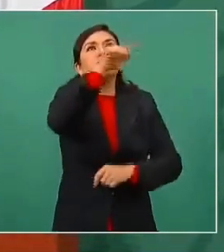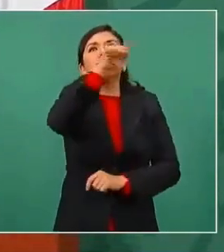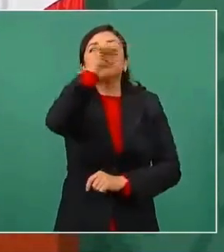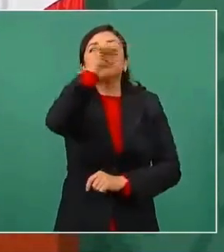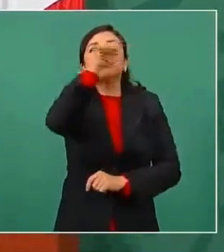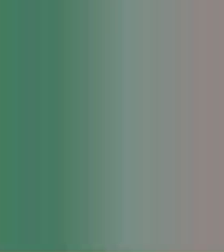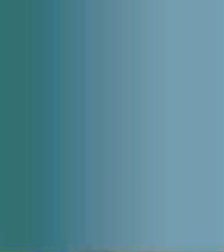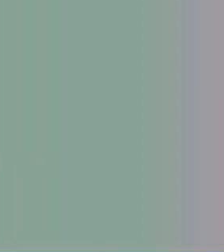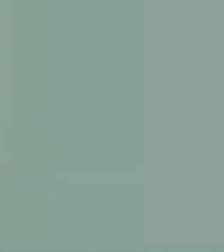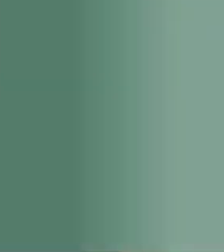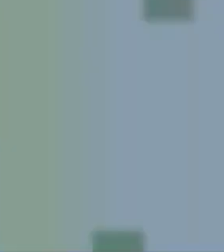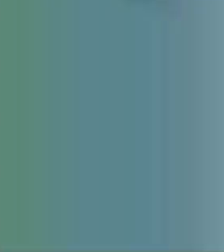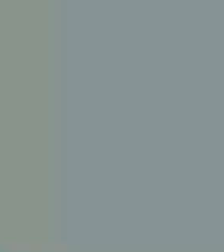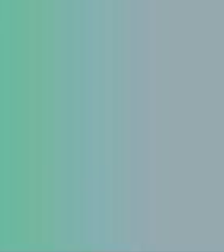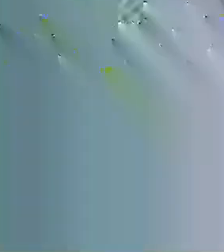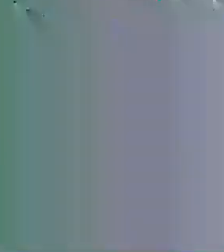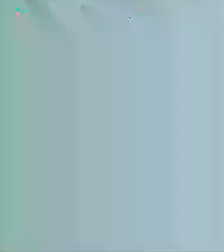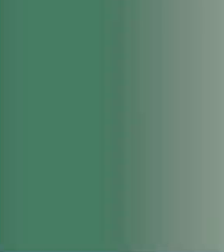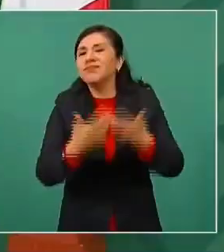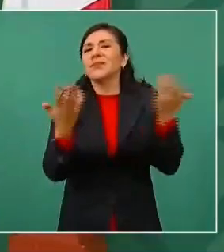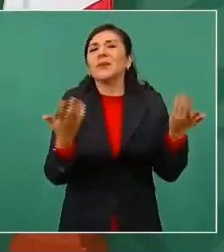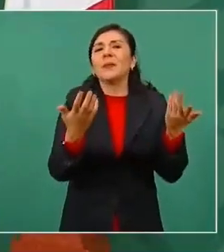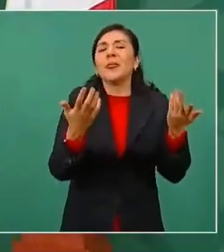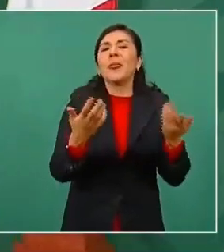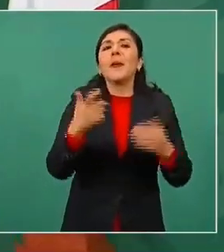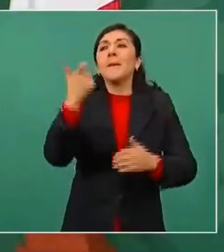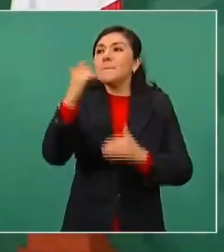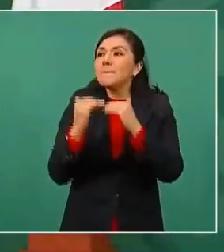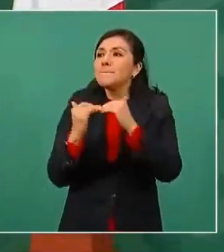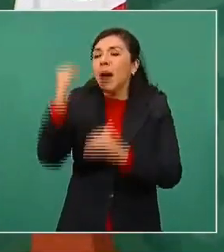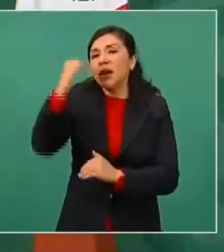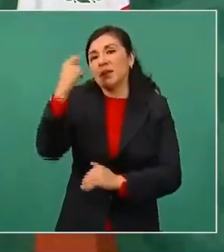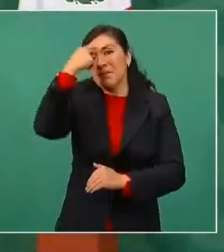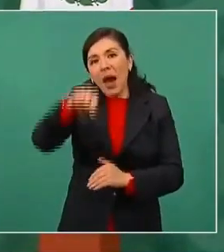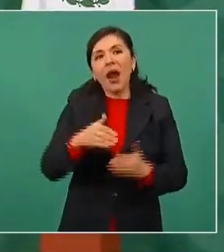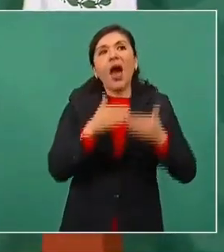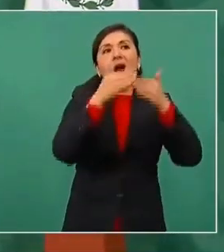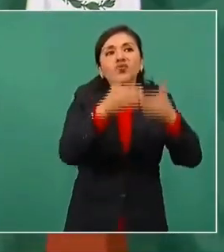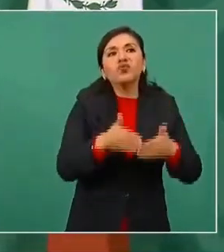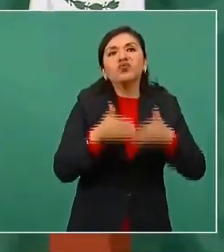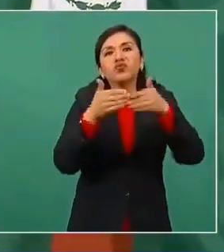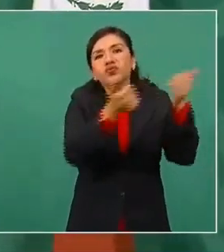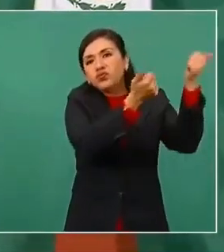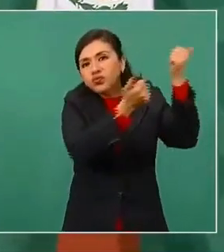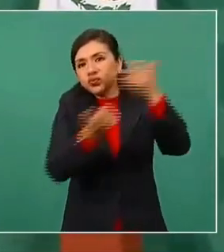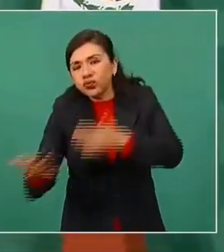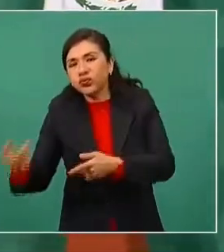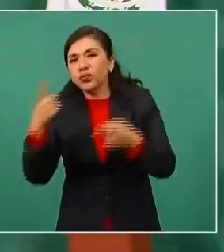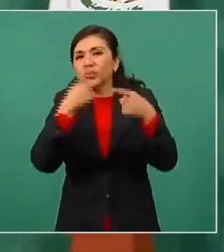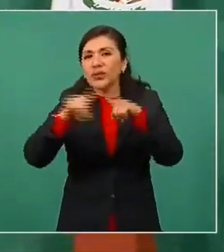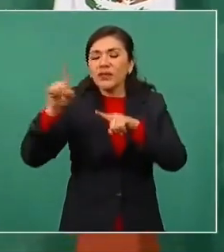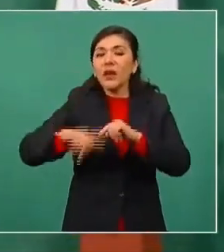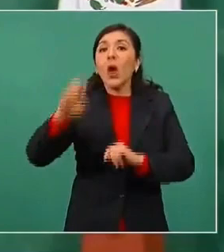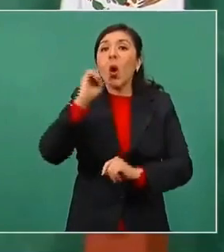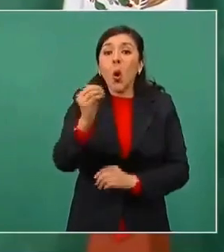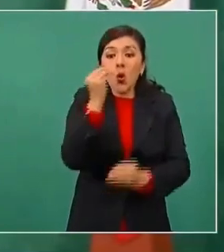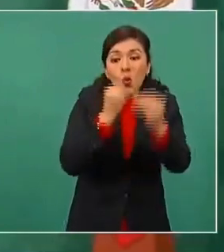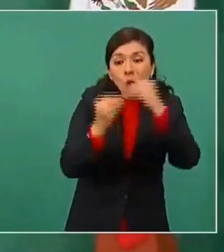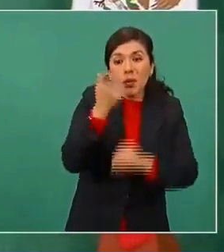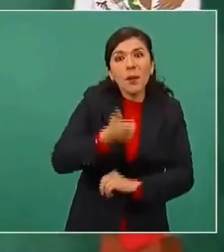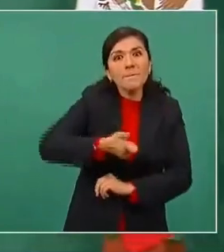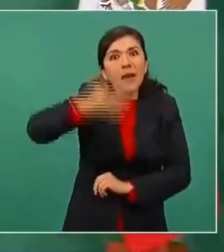los incrementos en los costos del transporte marítimo, el incremento de los precios de los alimentos, el